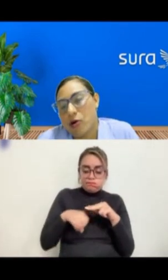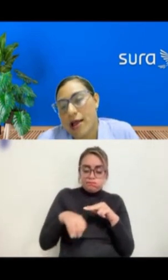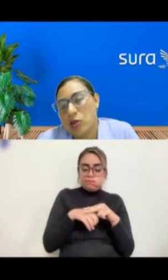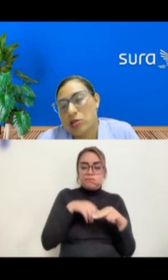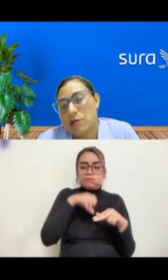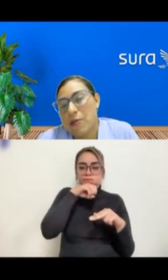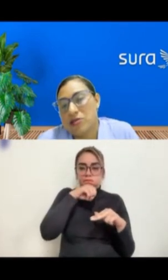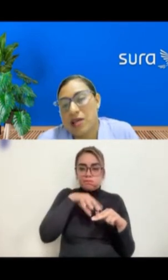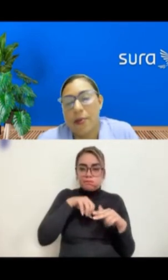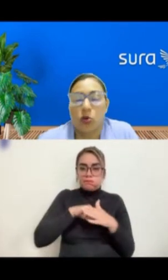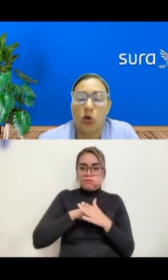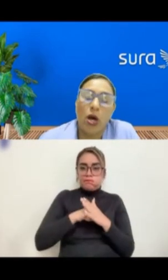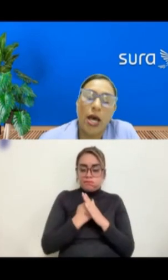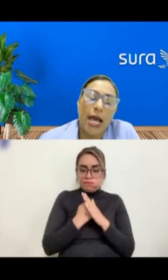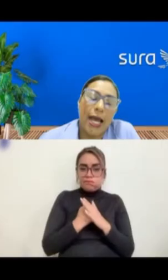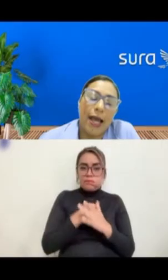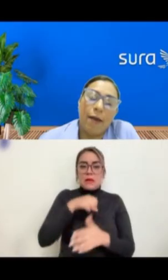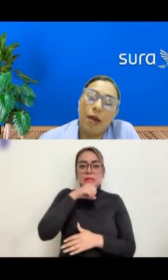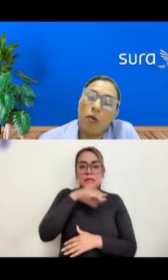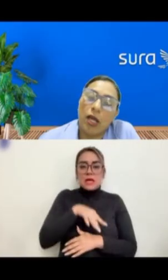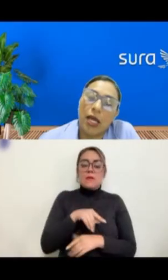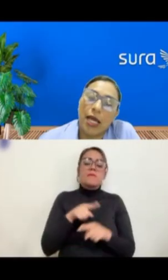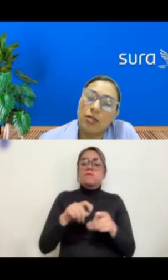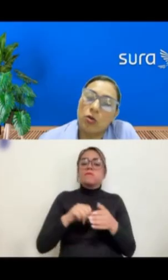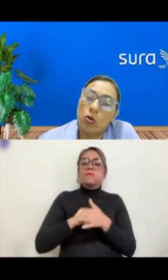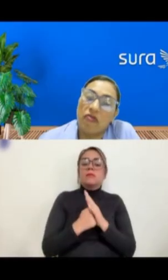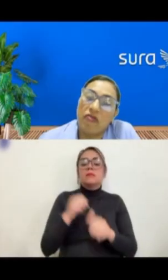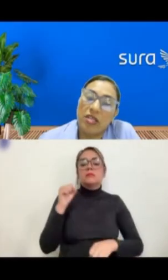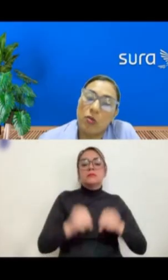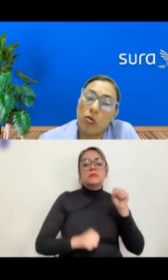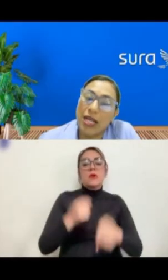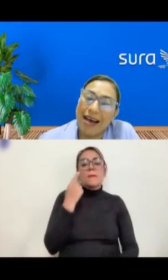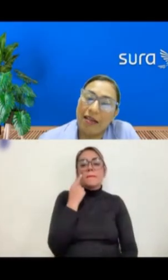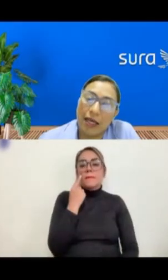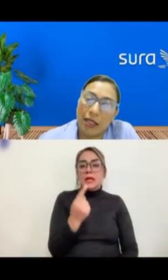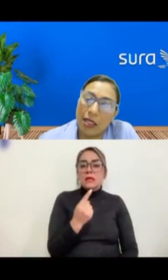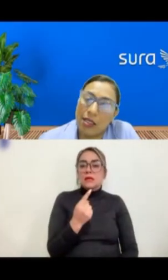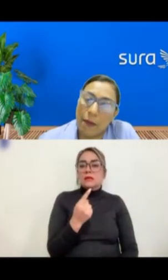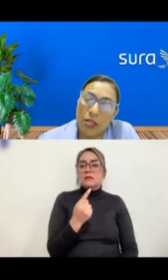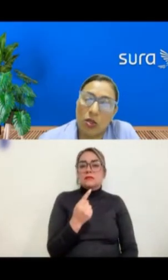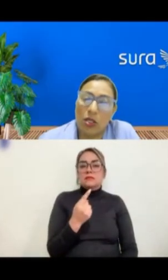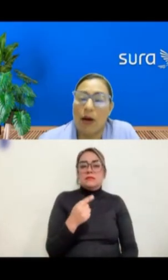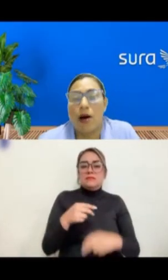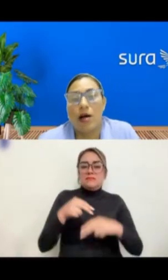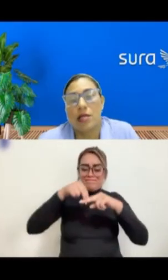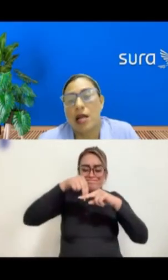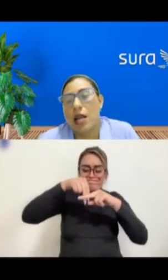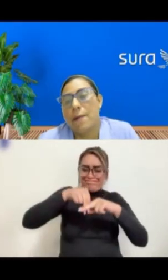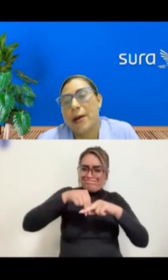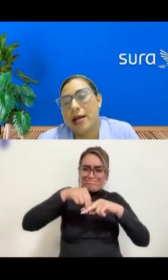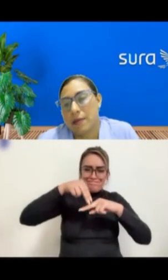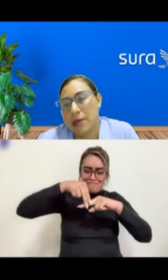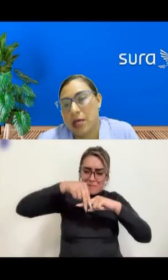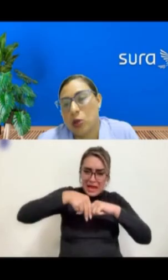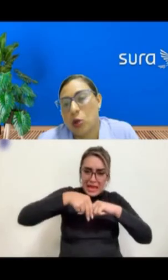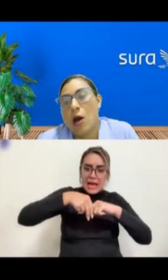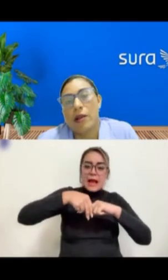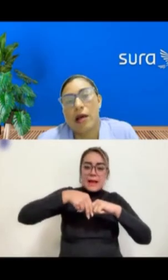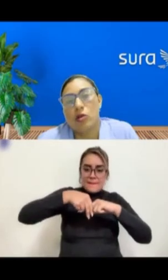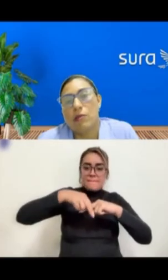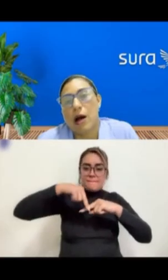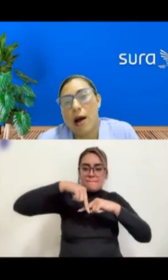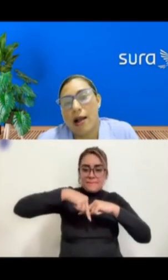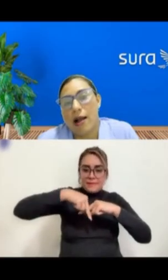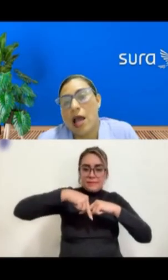detenga la hemorragia. Entonces vamos y de pronto vemos que es un orificio muy grande que tiene esta persona, vamos a hacer el